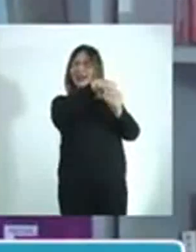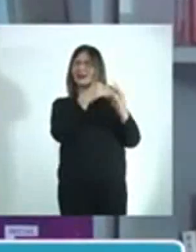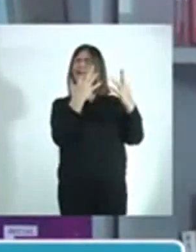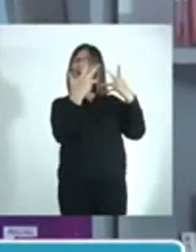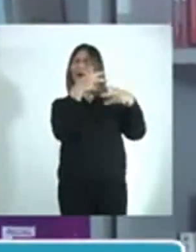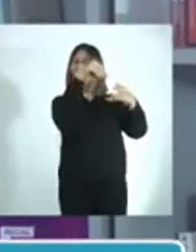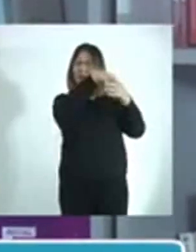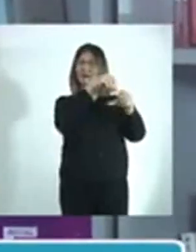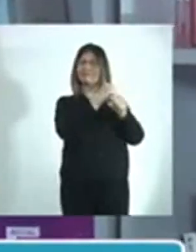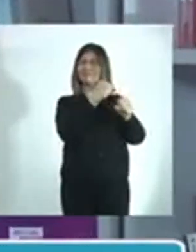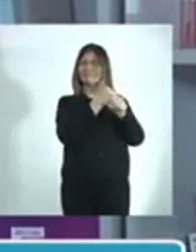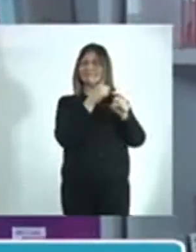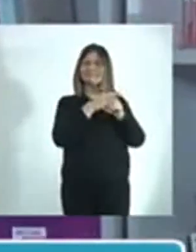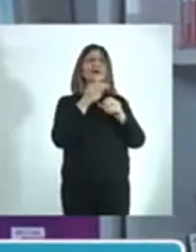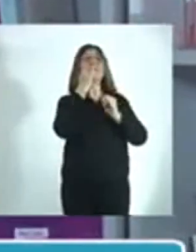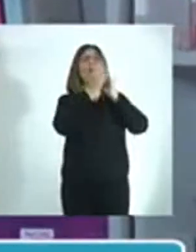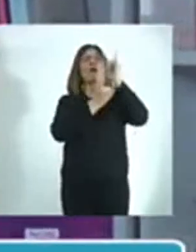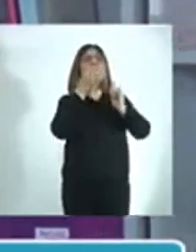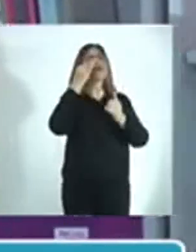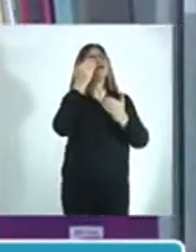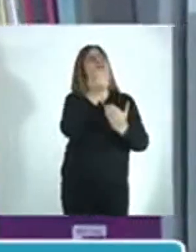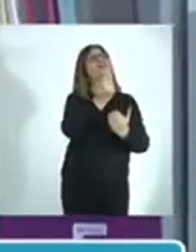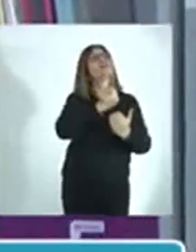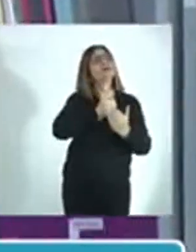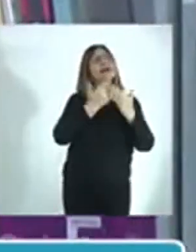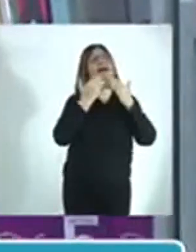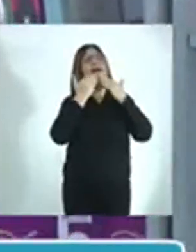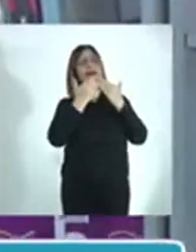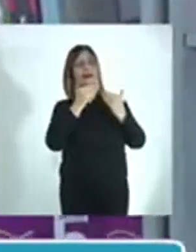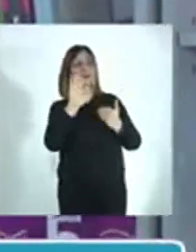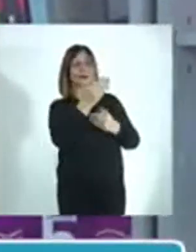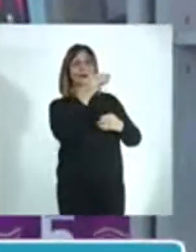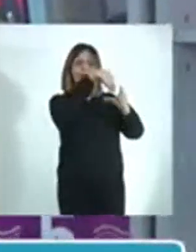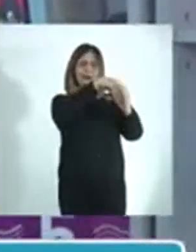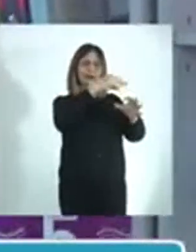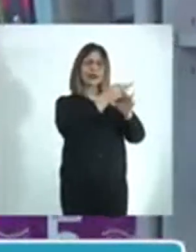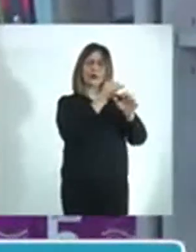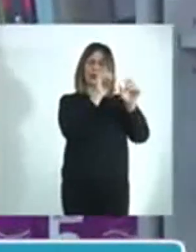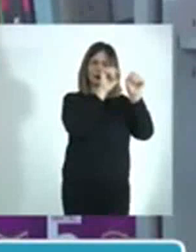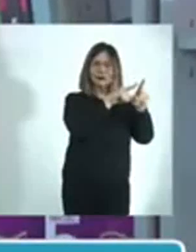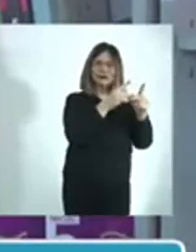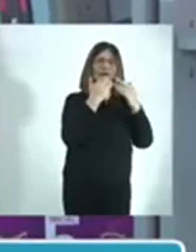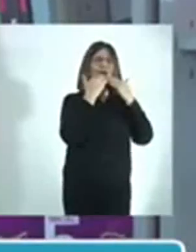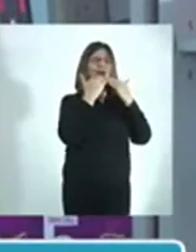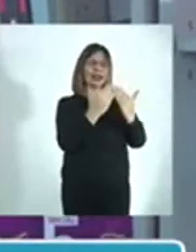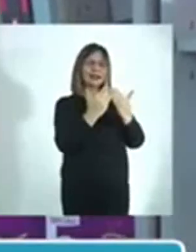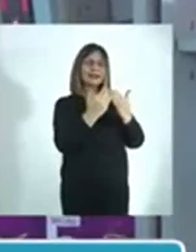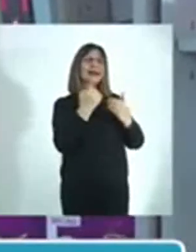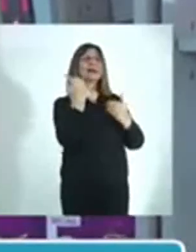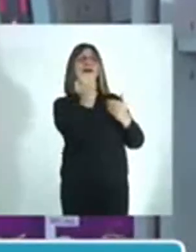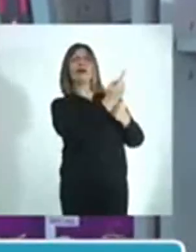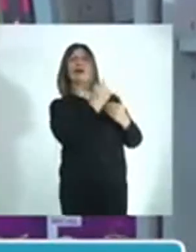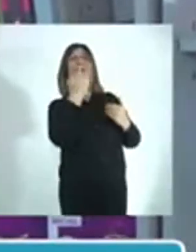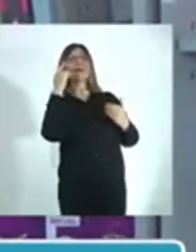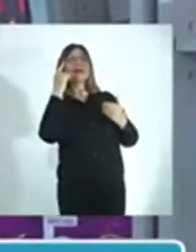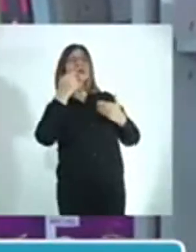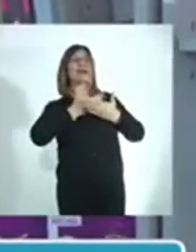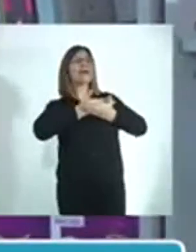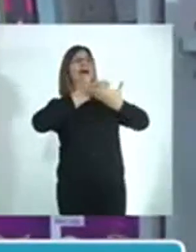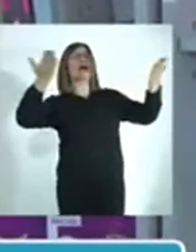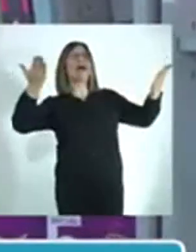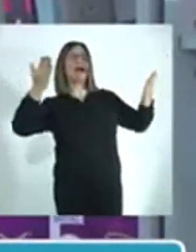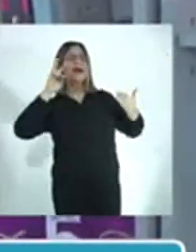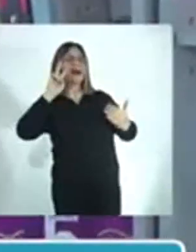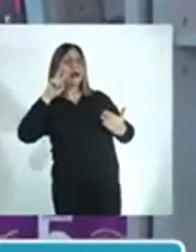por supuesto, por poner sus testimonios a todos los chicos, a la Escuela Pantaleón Fernández. Agradecerles, porque no es fácil